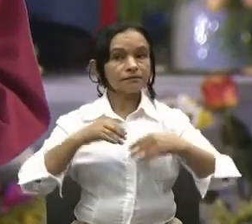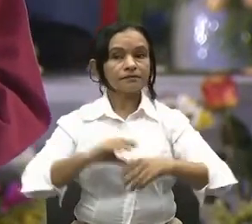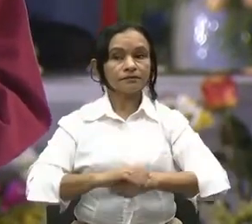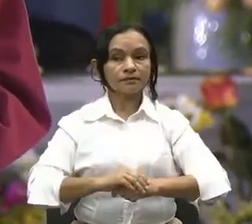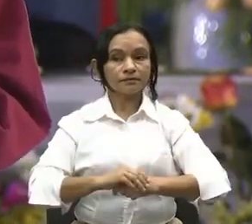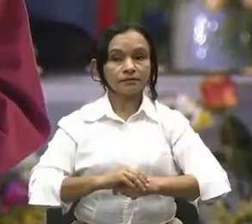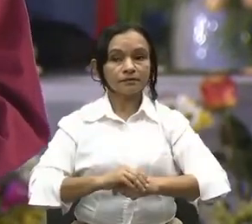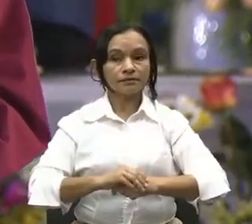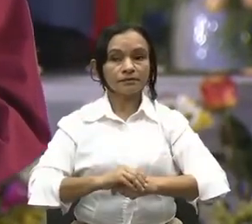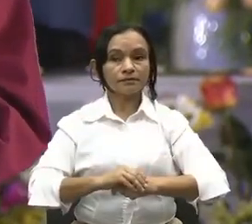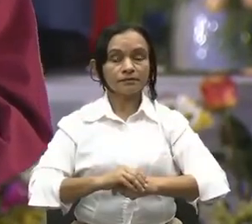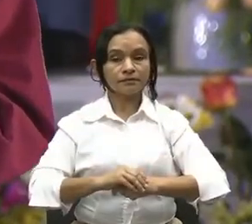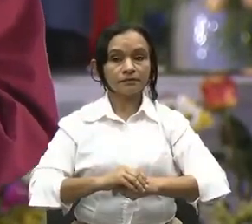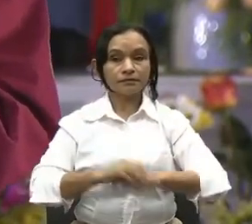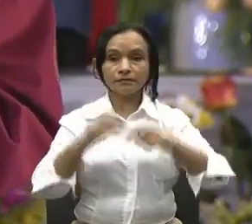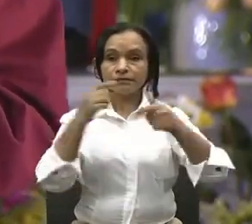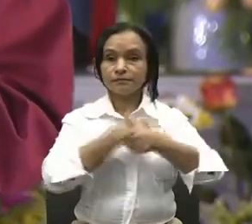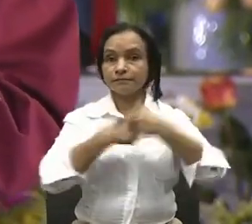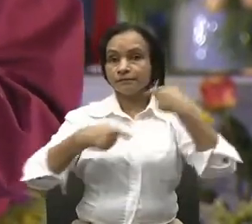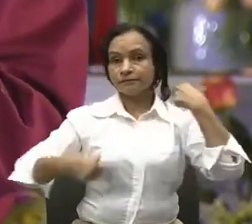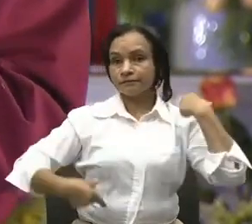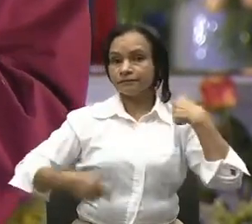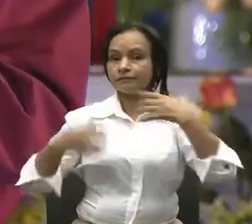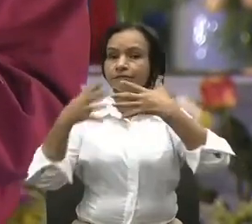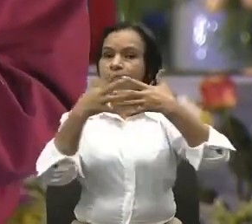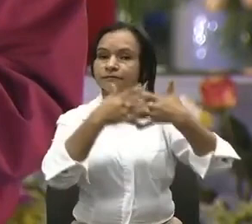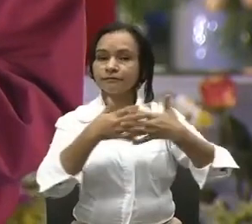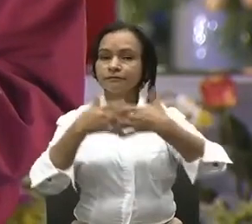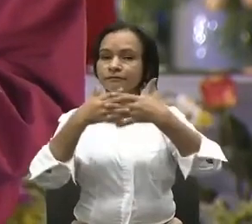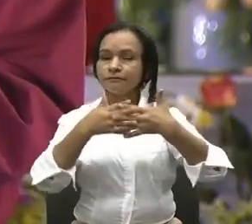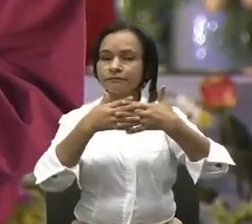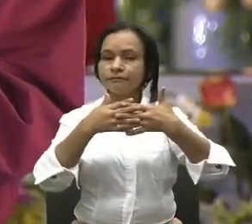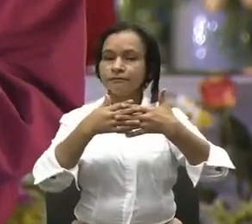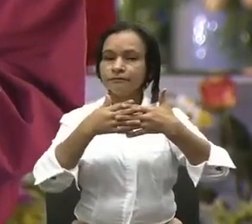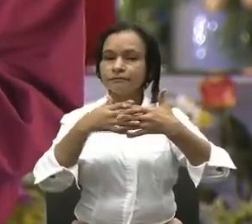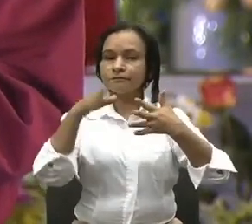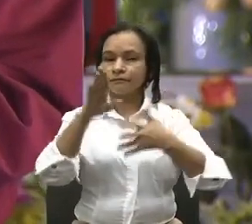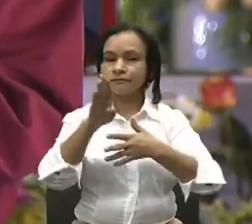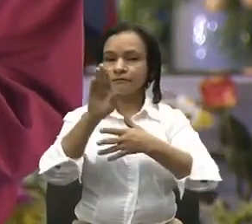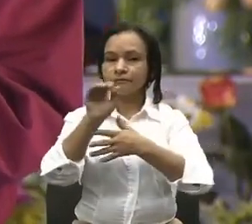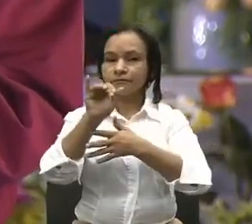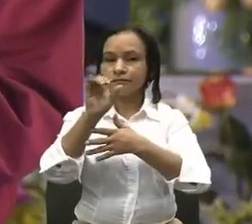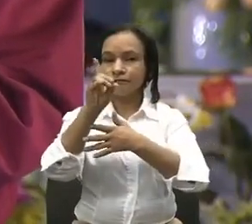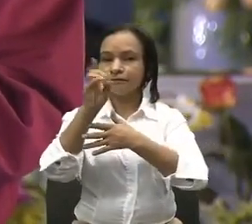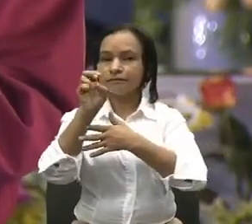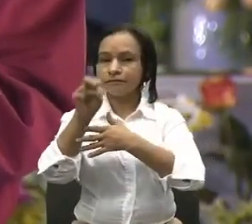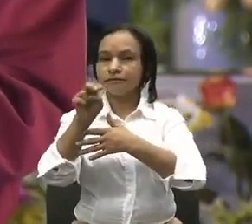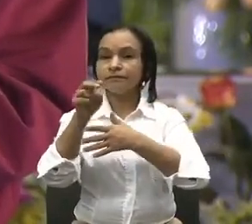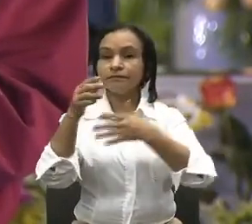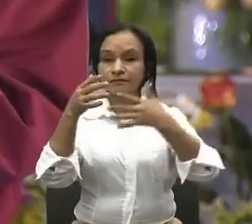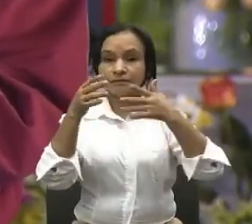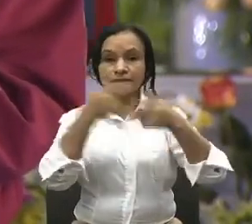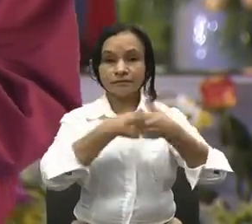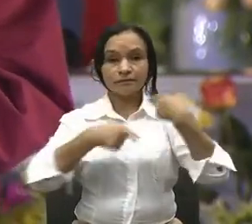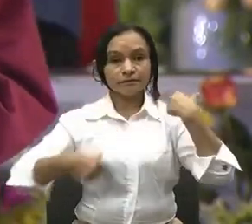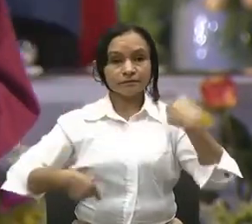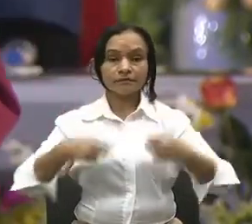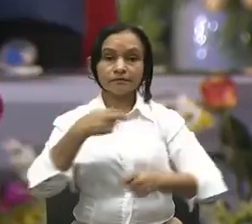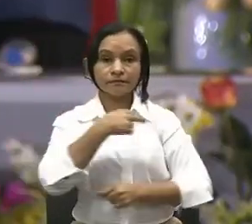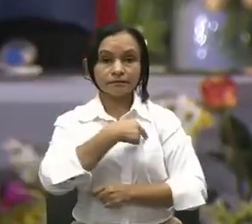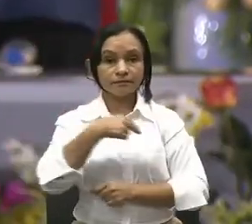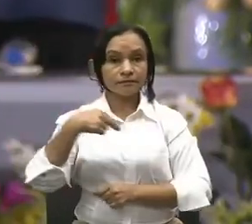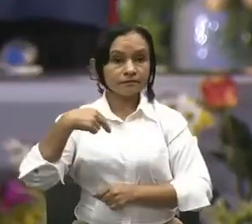tiene una oportunidad el presidente Biden en estos momentos de